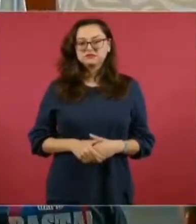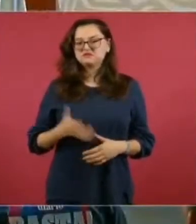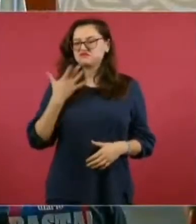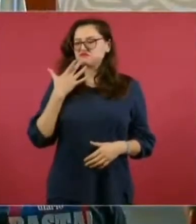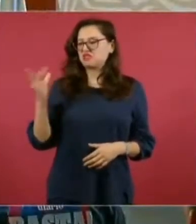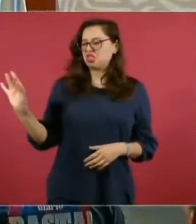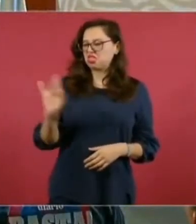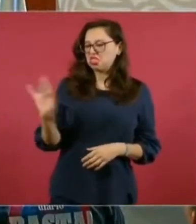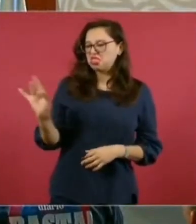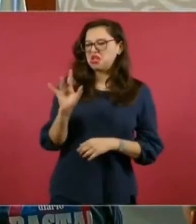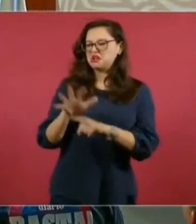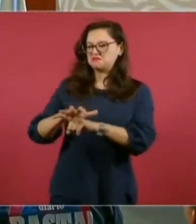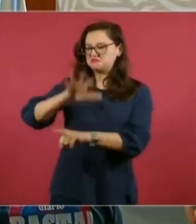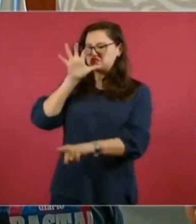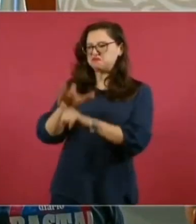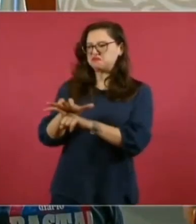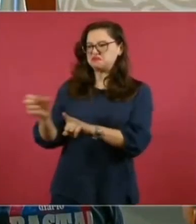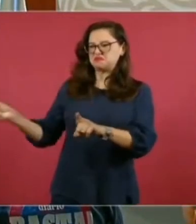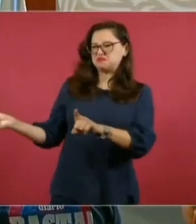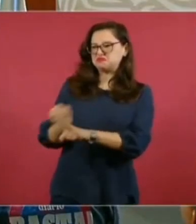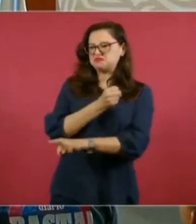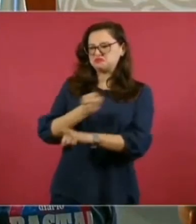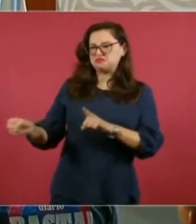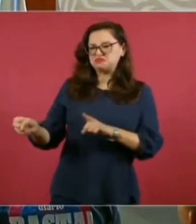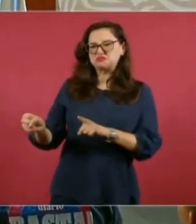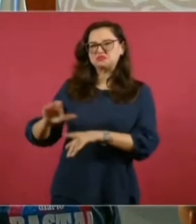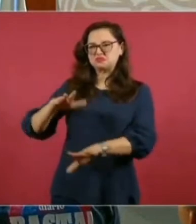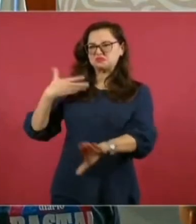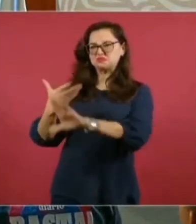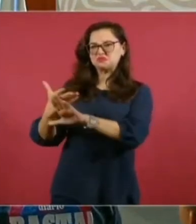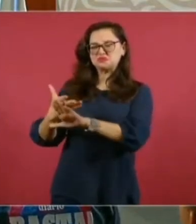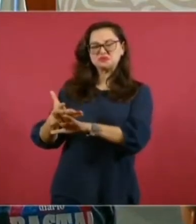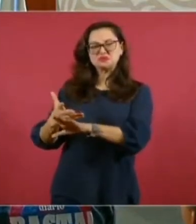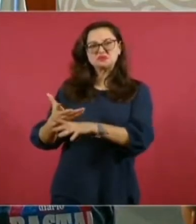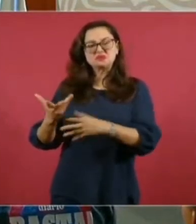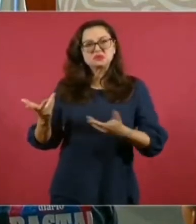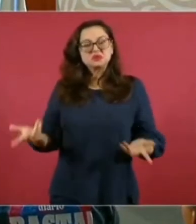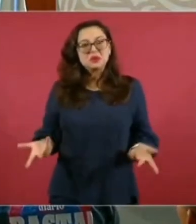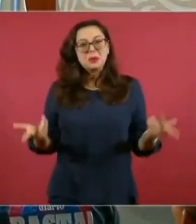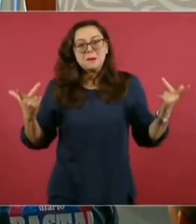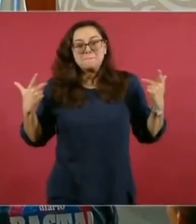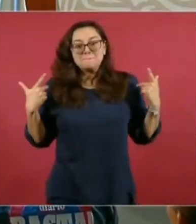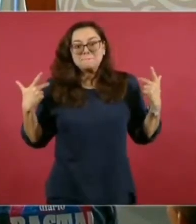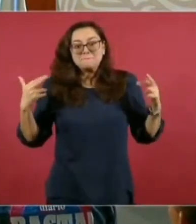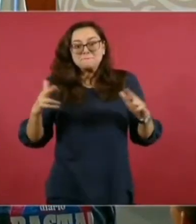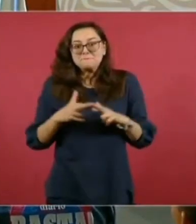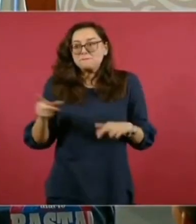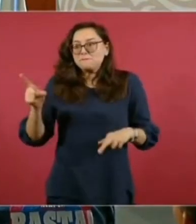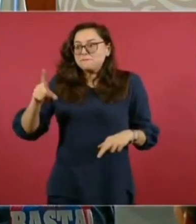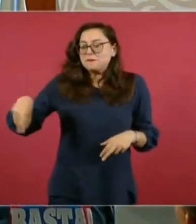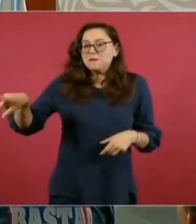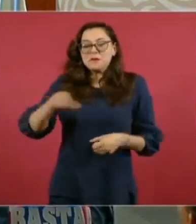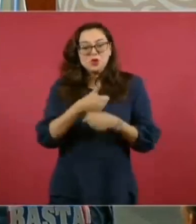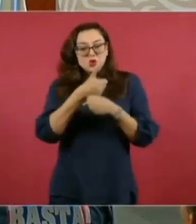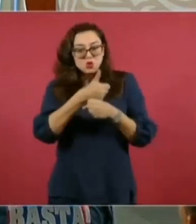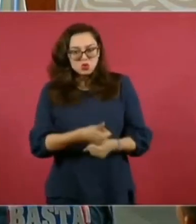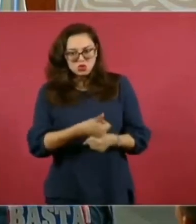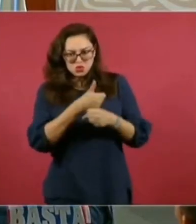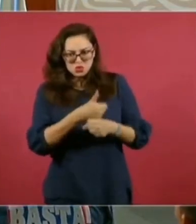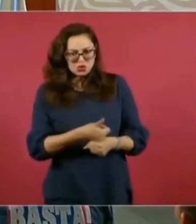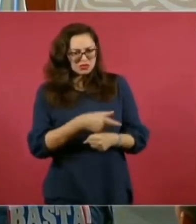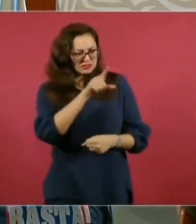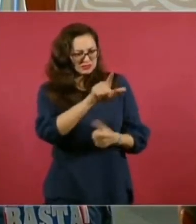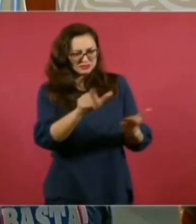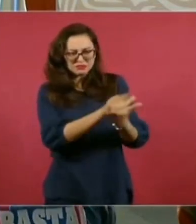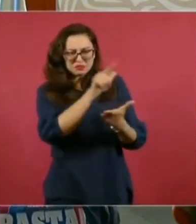ninguneaba, se les perseguía, se les reprimía, maestros acusados porque se oponían a la